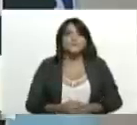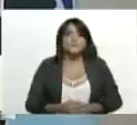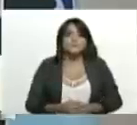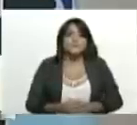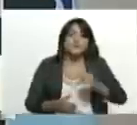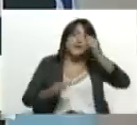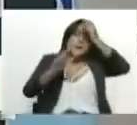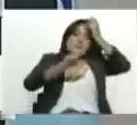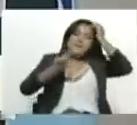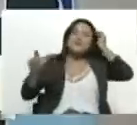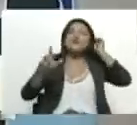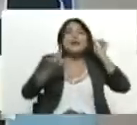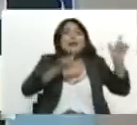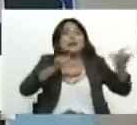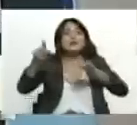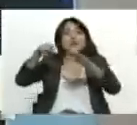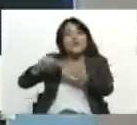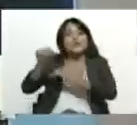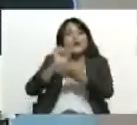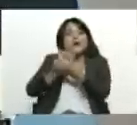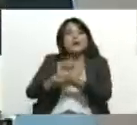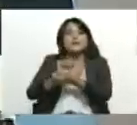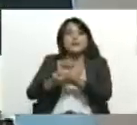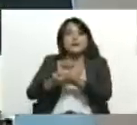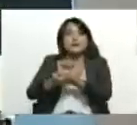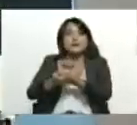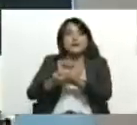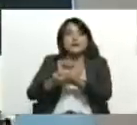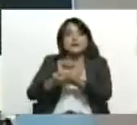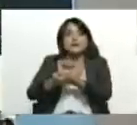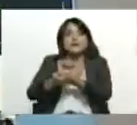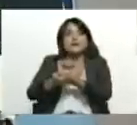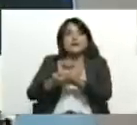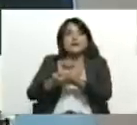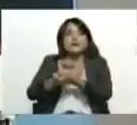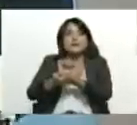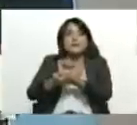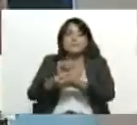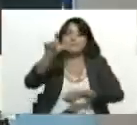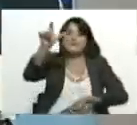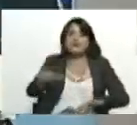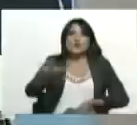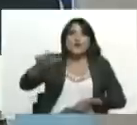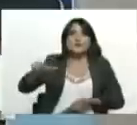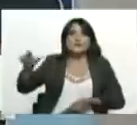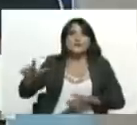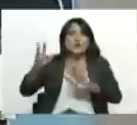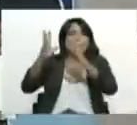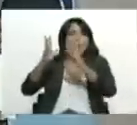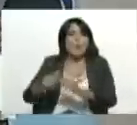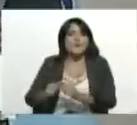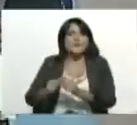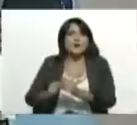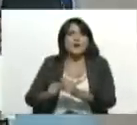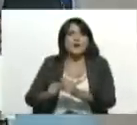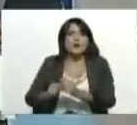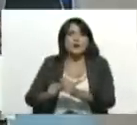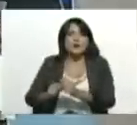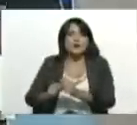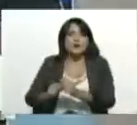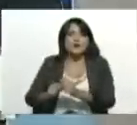personas condenadas personas condenadas como individuo de responsabilidad individual